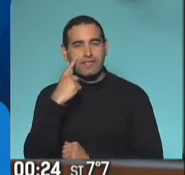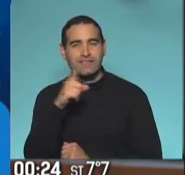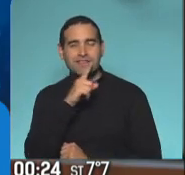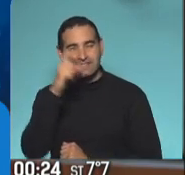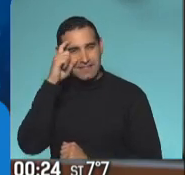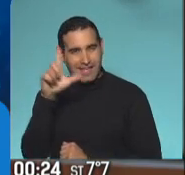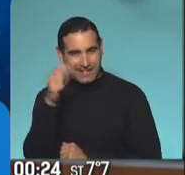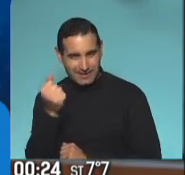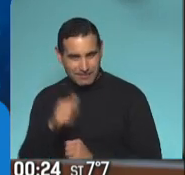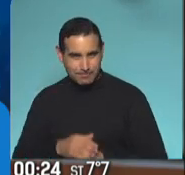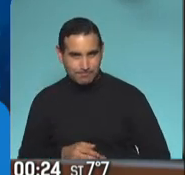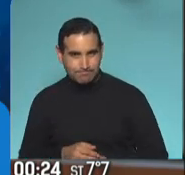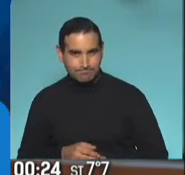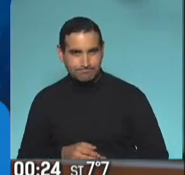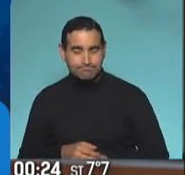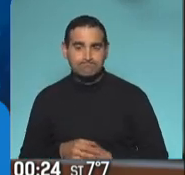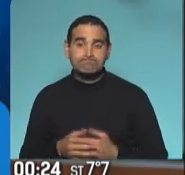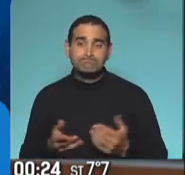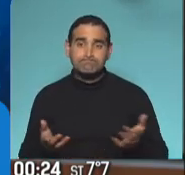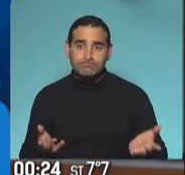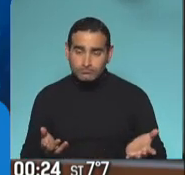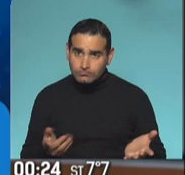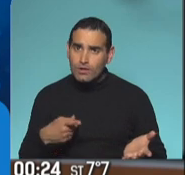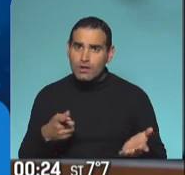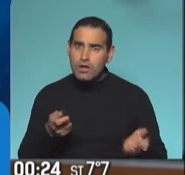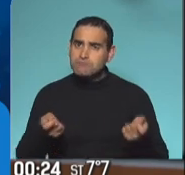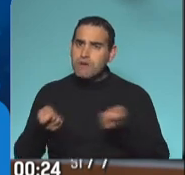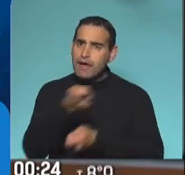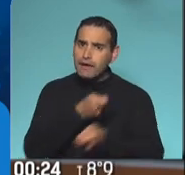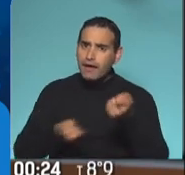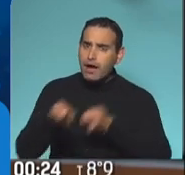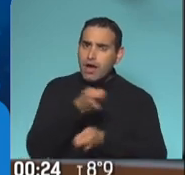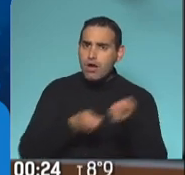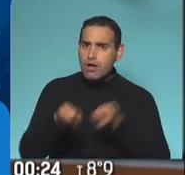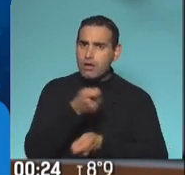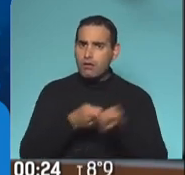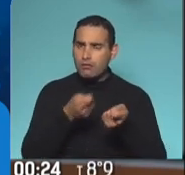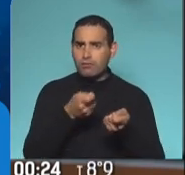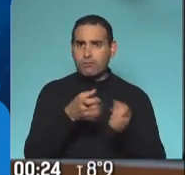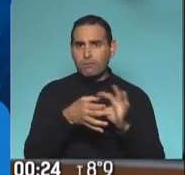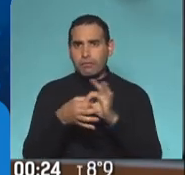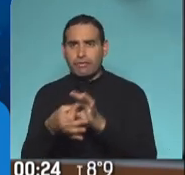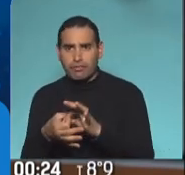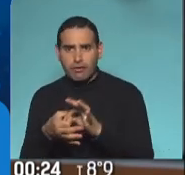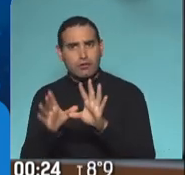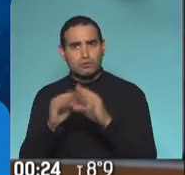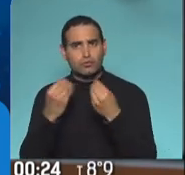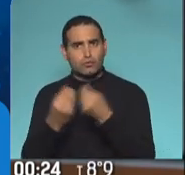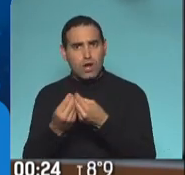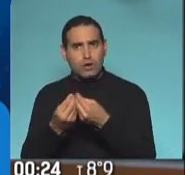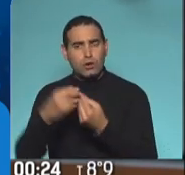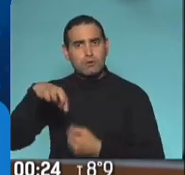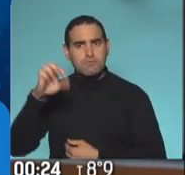pablo las reacciones de los mercados parecen estar acompañando a algunas reacciones